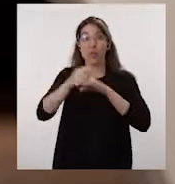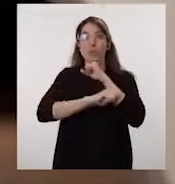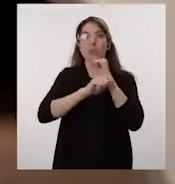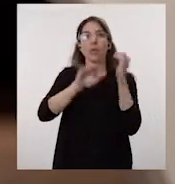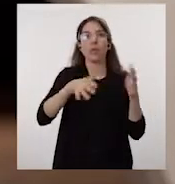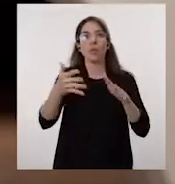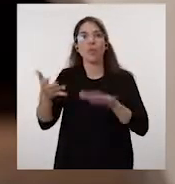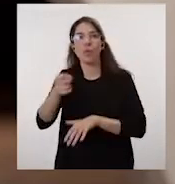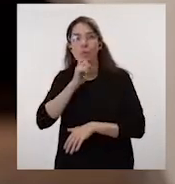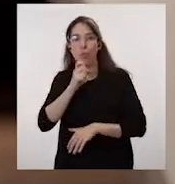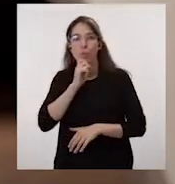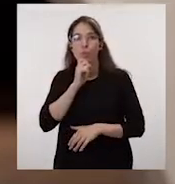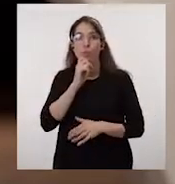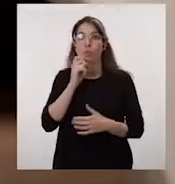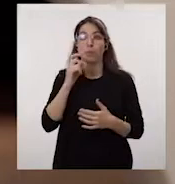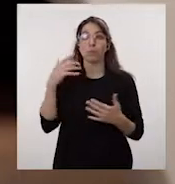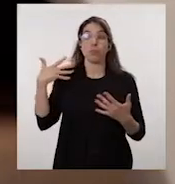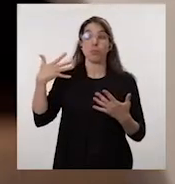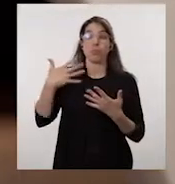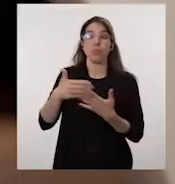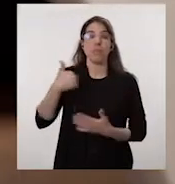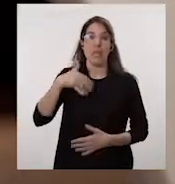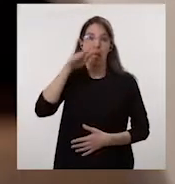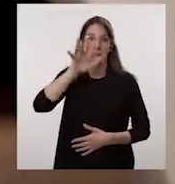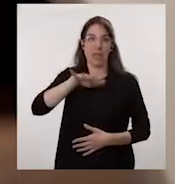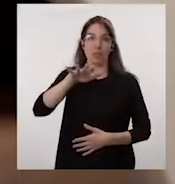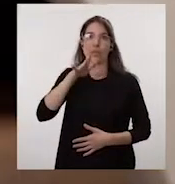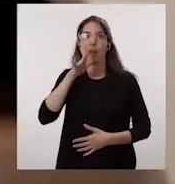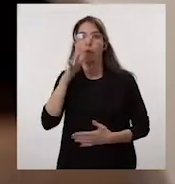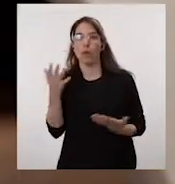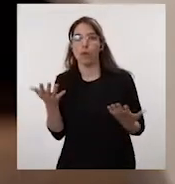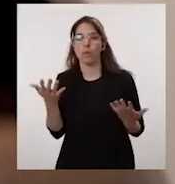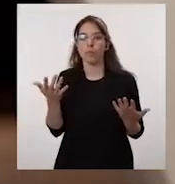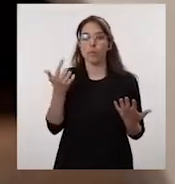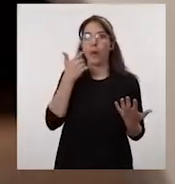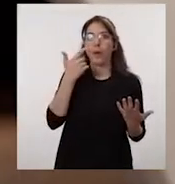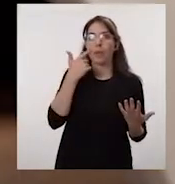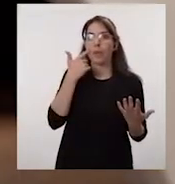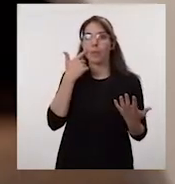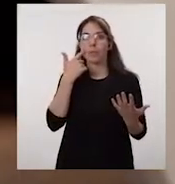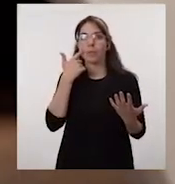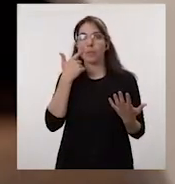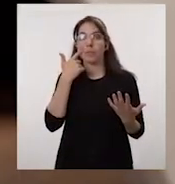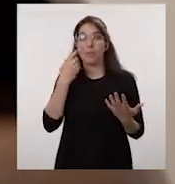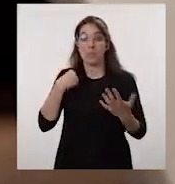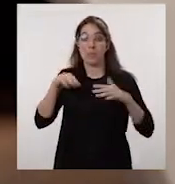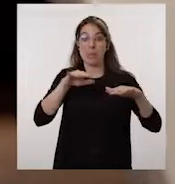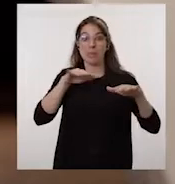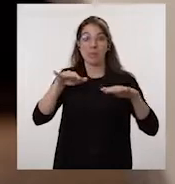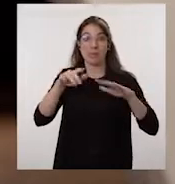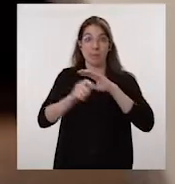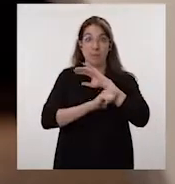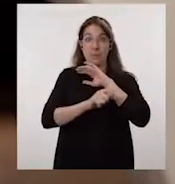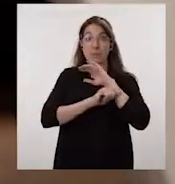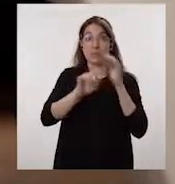conforman la estrategia hoy han transcurrido ya cinco meses y es momento de evaluar de ver los avances y los resultados de esa